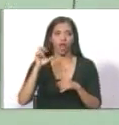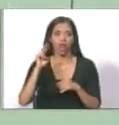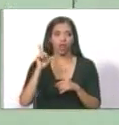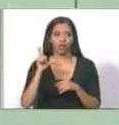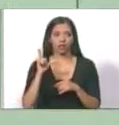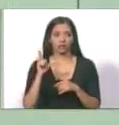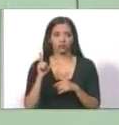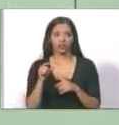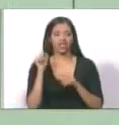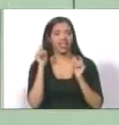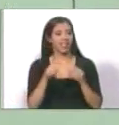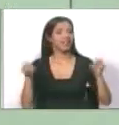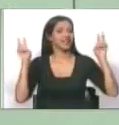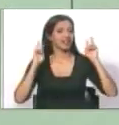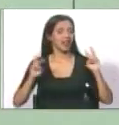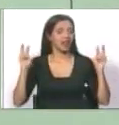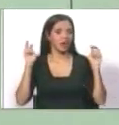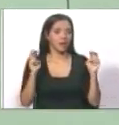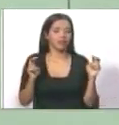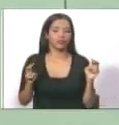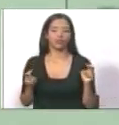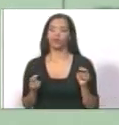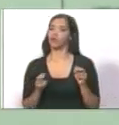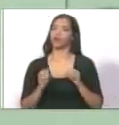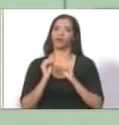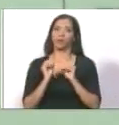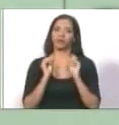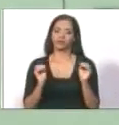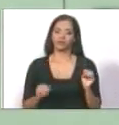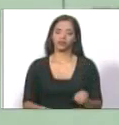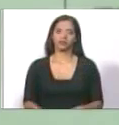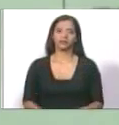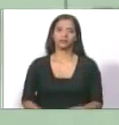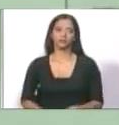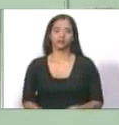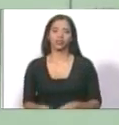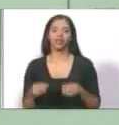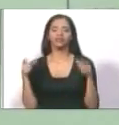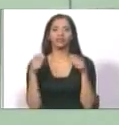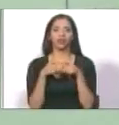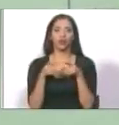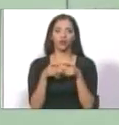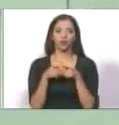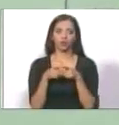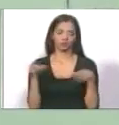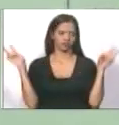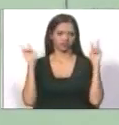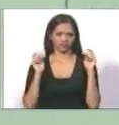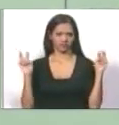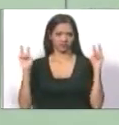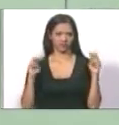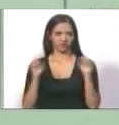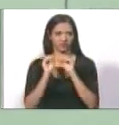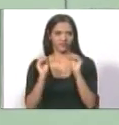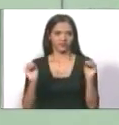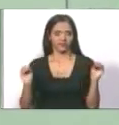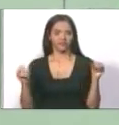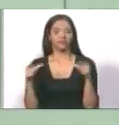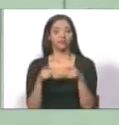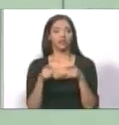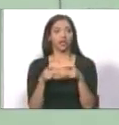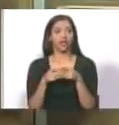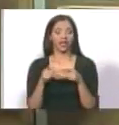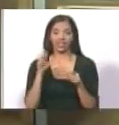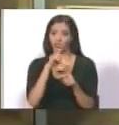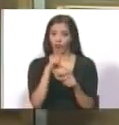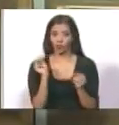Él extrañamente fue el convocante de esa reunión. Extrañamente fue el convocante, esto no es para darle casquillo